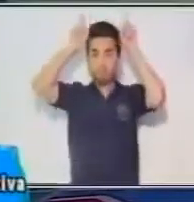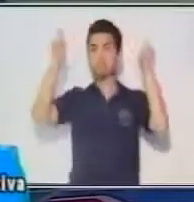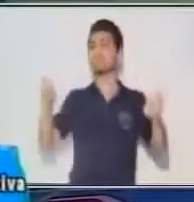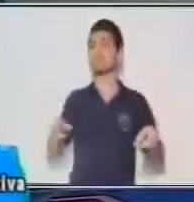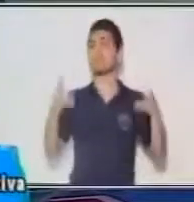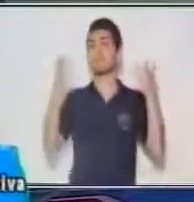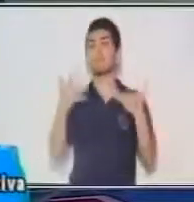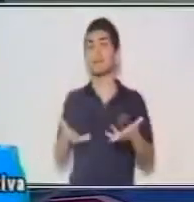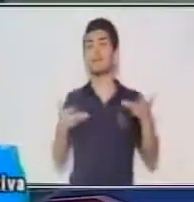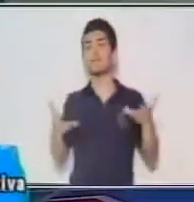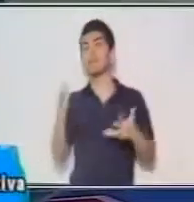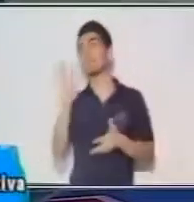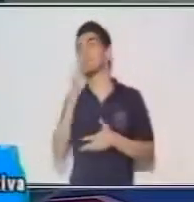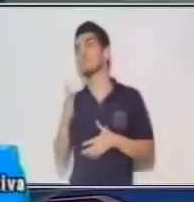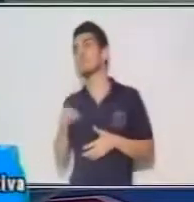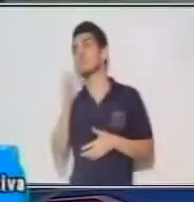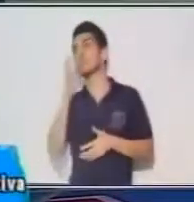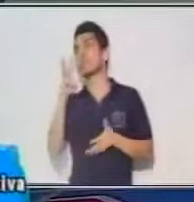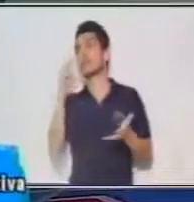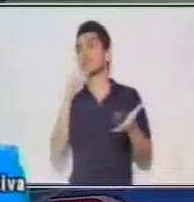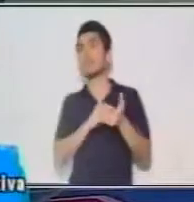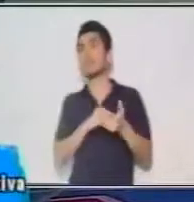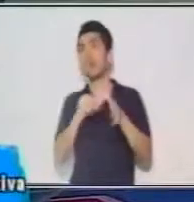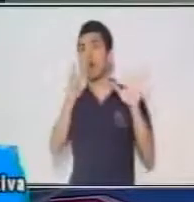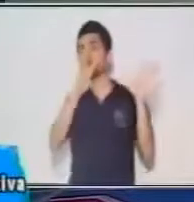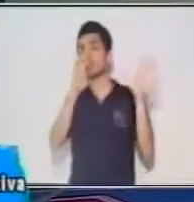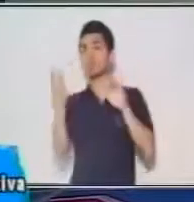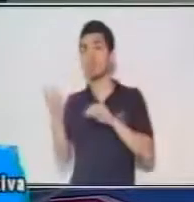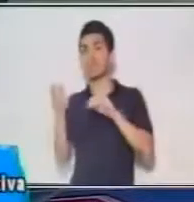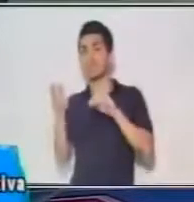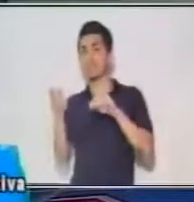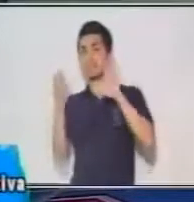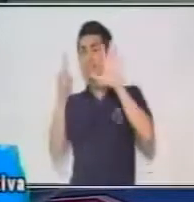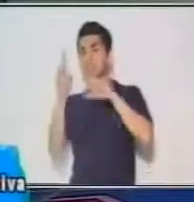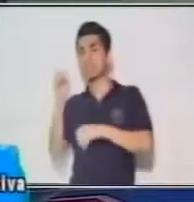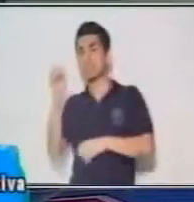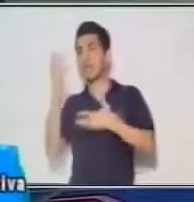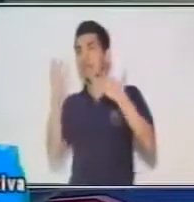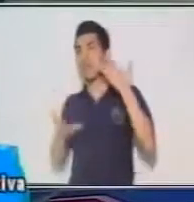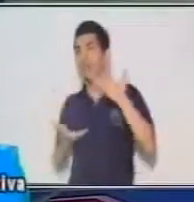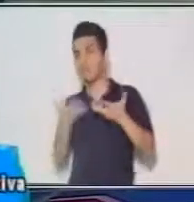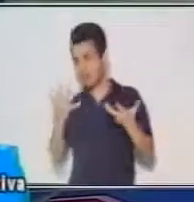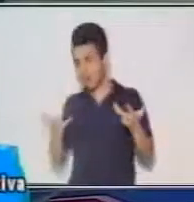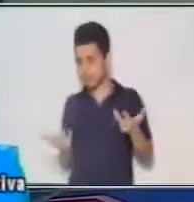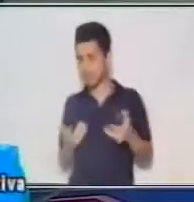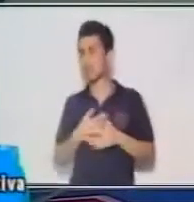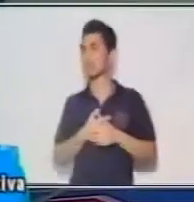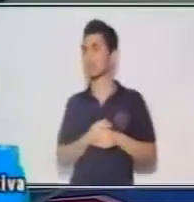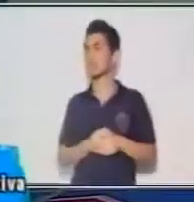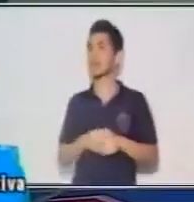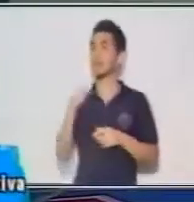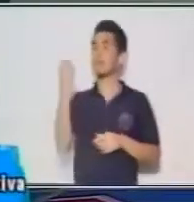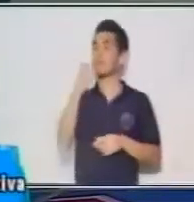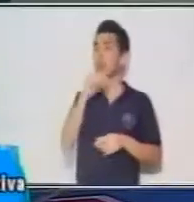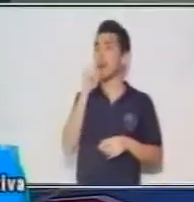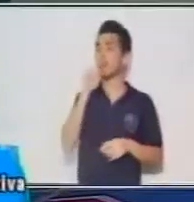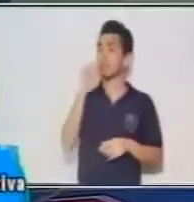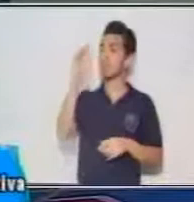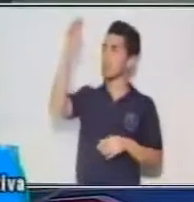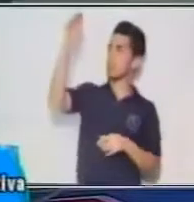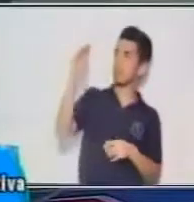pesan alrededor de 3.860 libras. Las hembras son 1 metro más pequeñas y